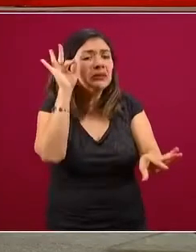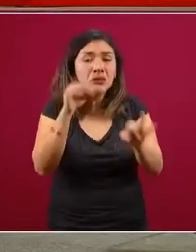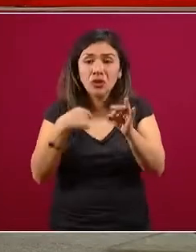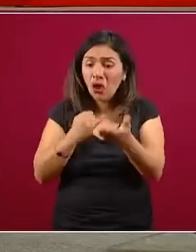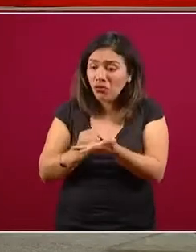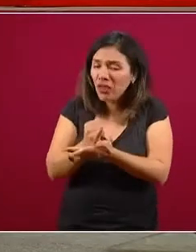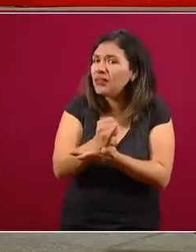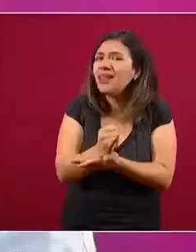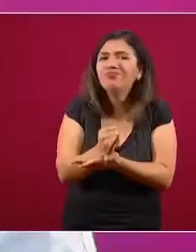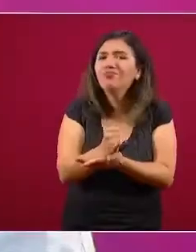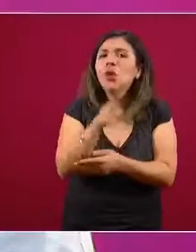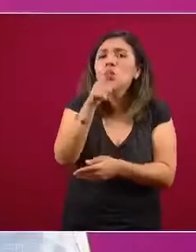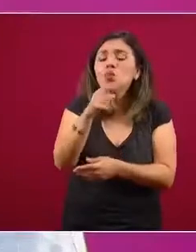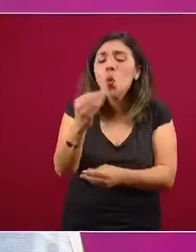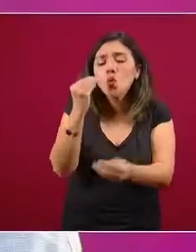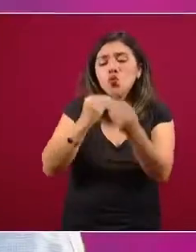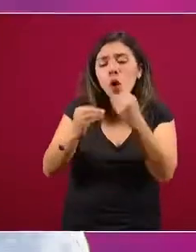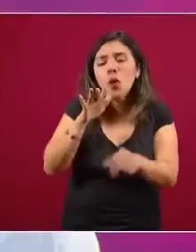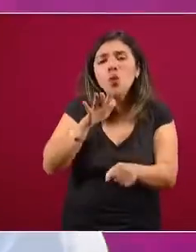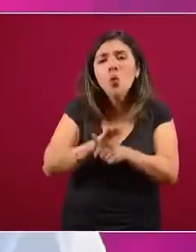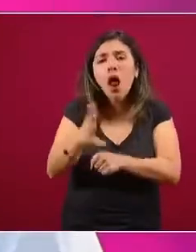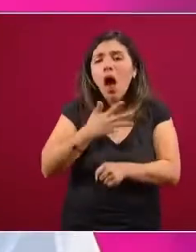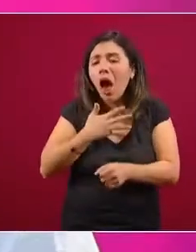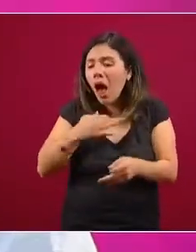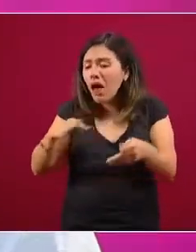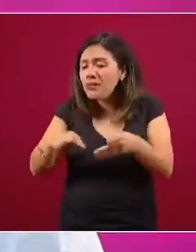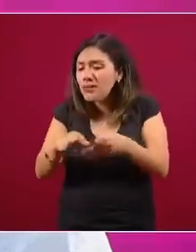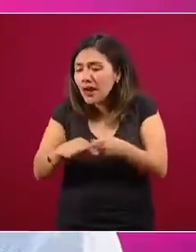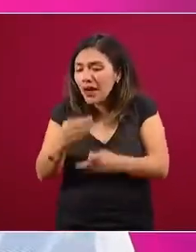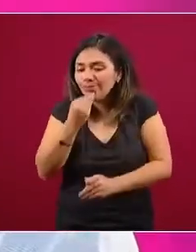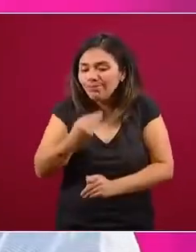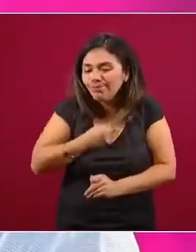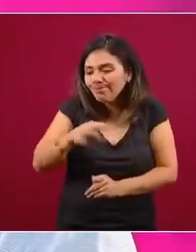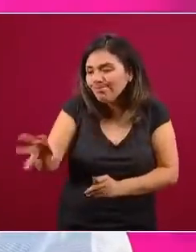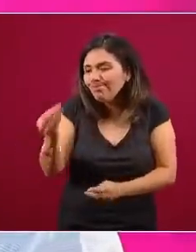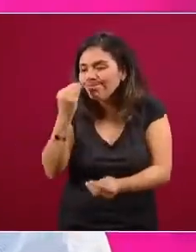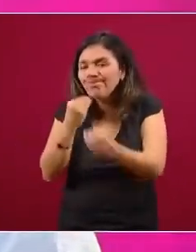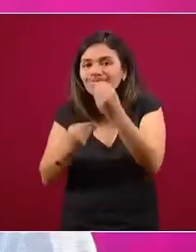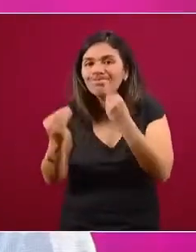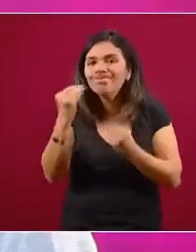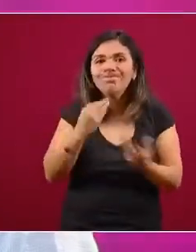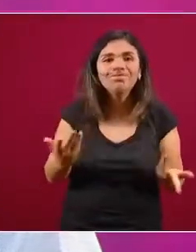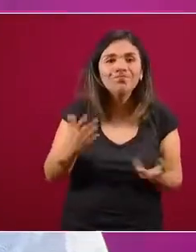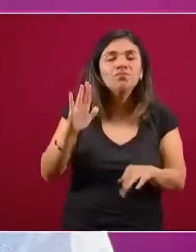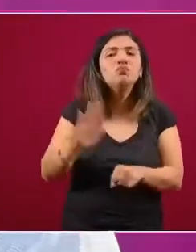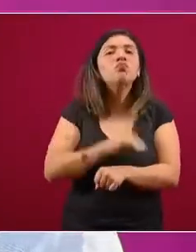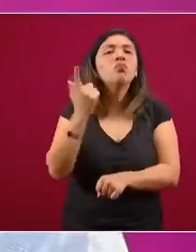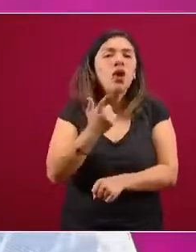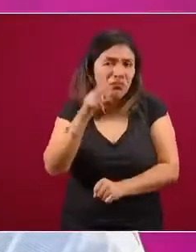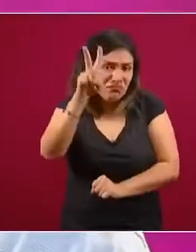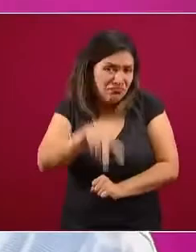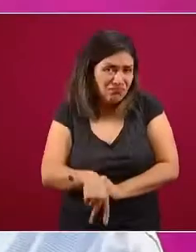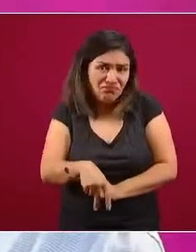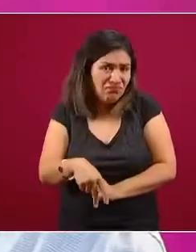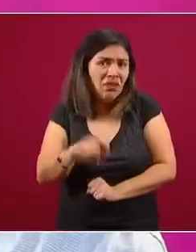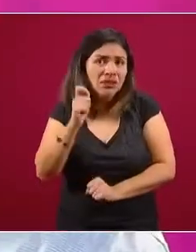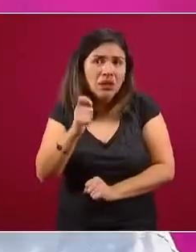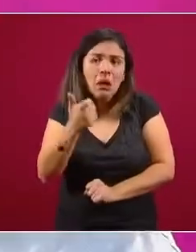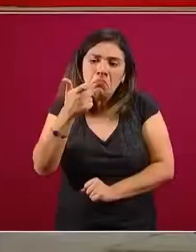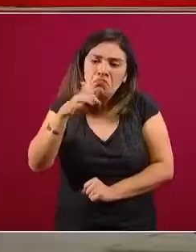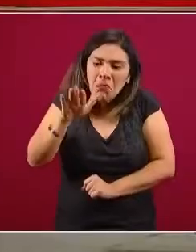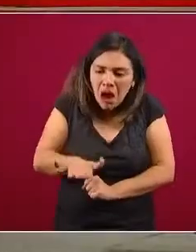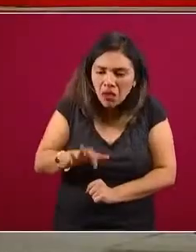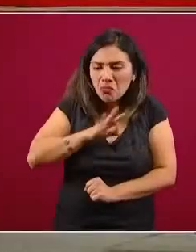decide, sino que uno come lo que finalmente tiene a la mano, porque es razonablemente accesible en